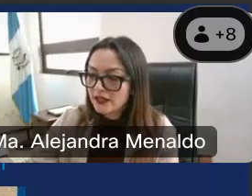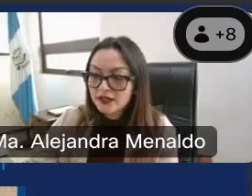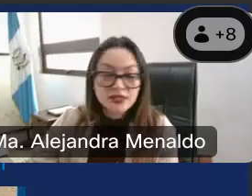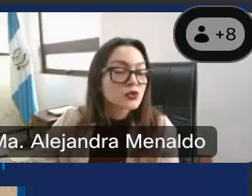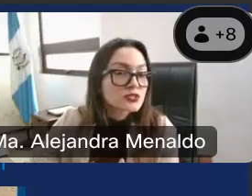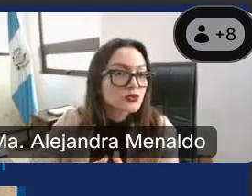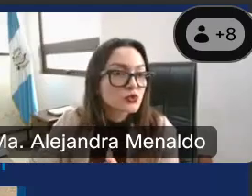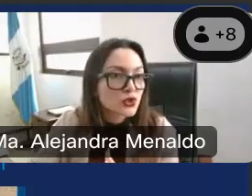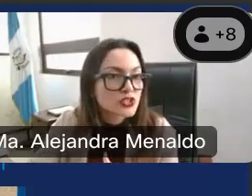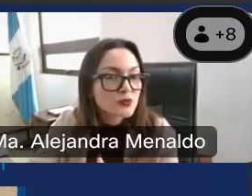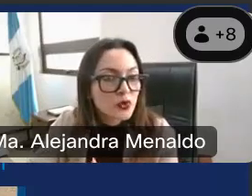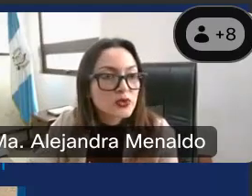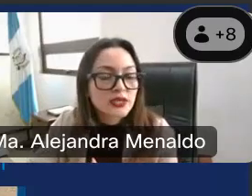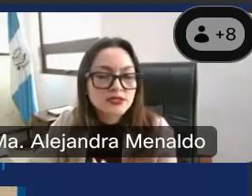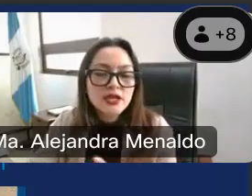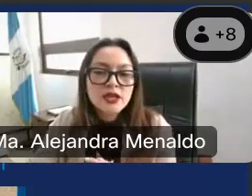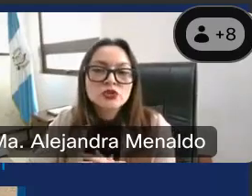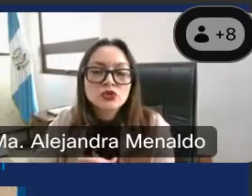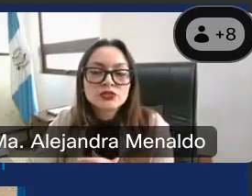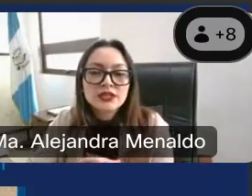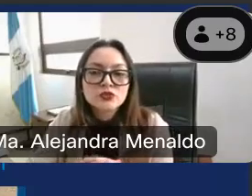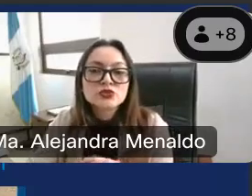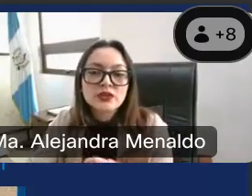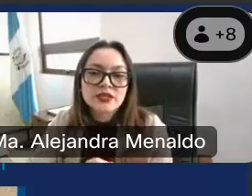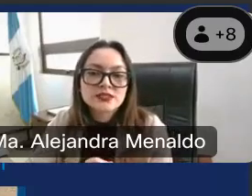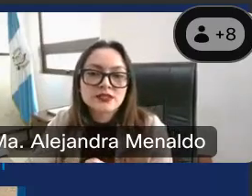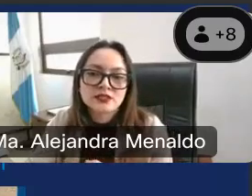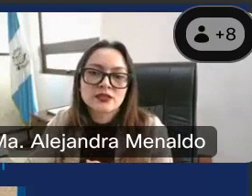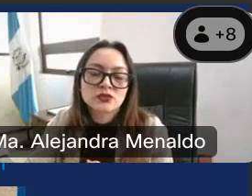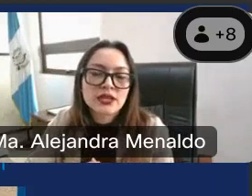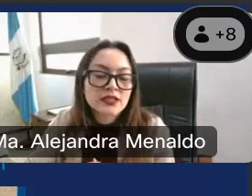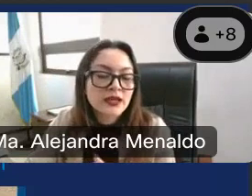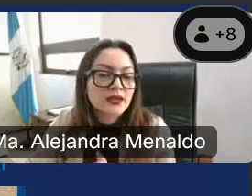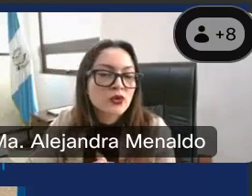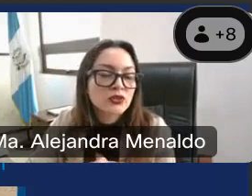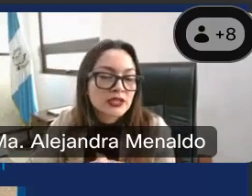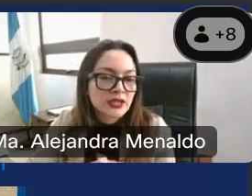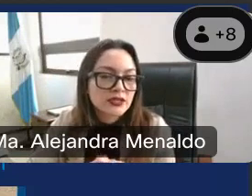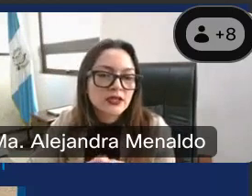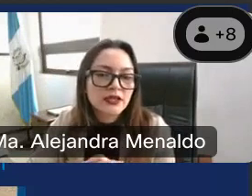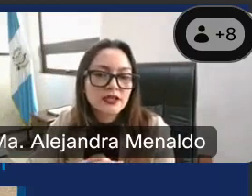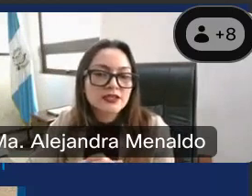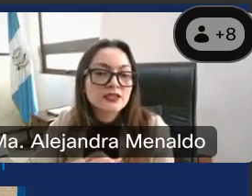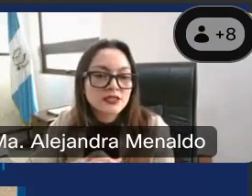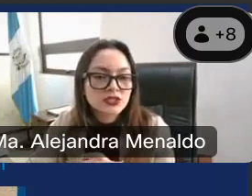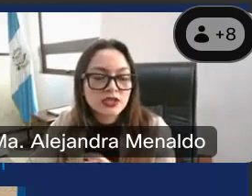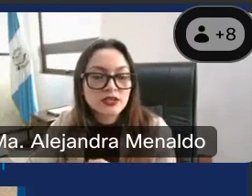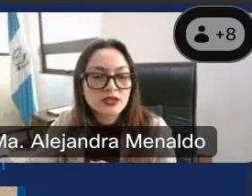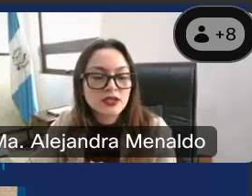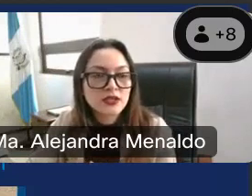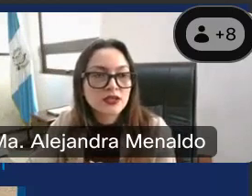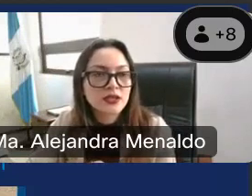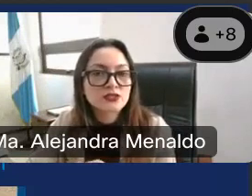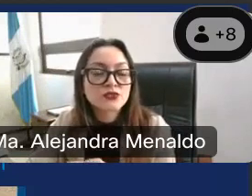de el resto de instituciones públicas, donde nos lleve esta intersectorialidad a coordinar y